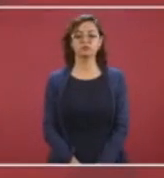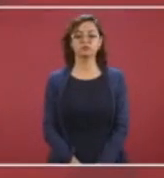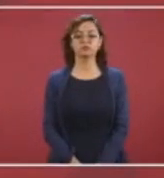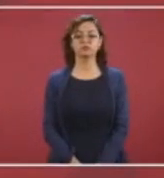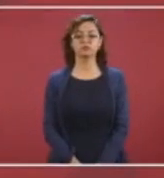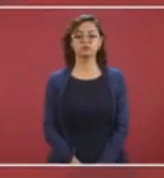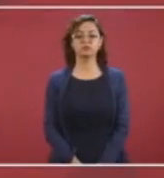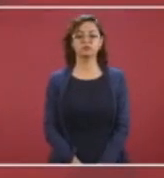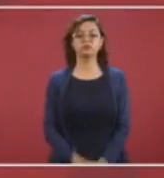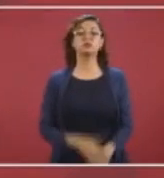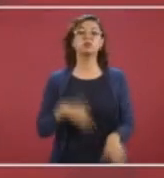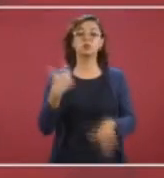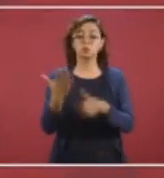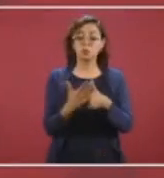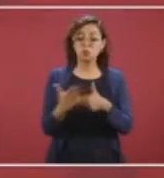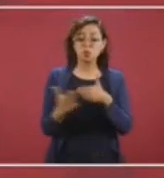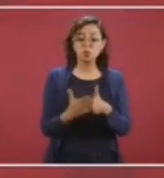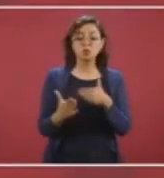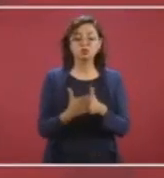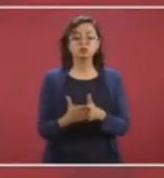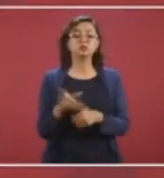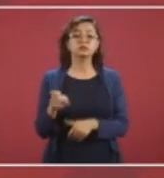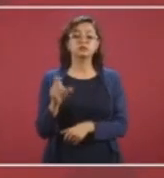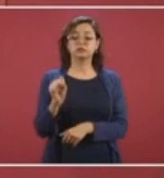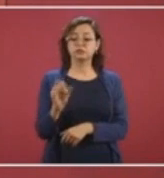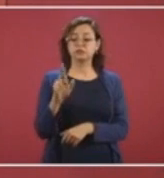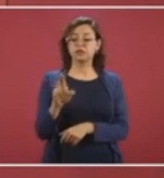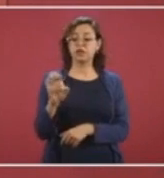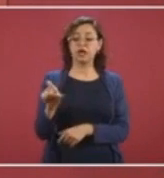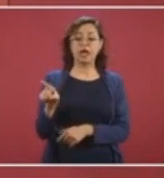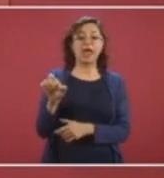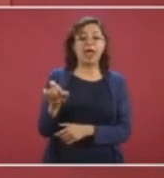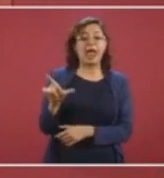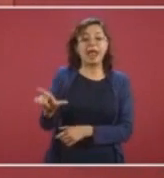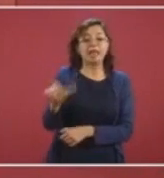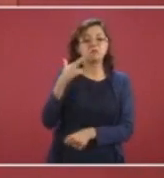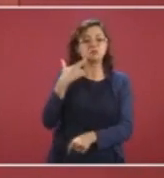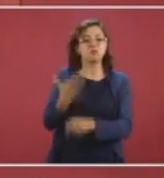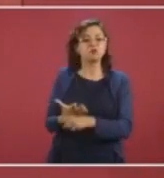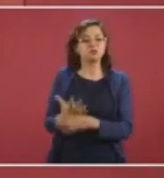si lo considera el secretario de Relaciones, también